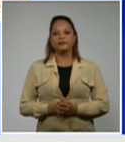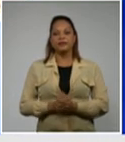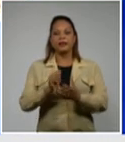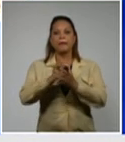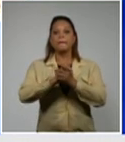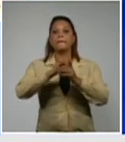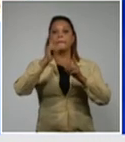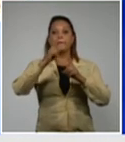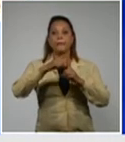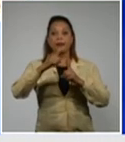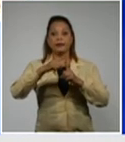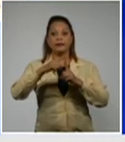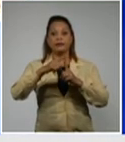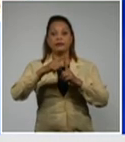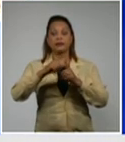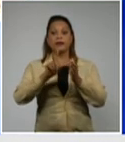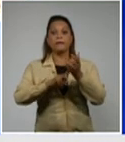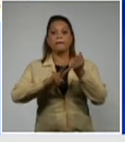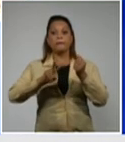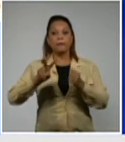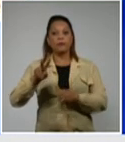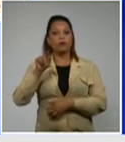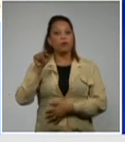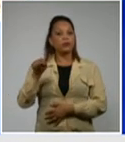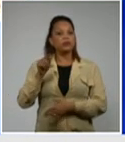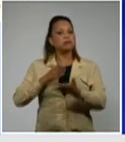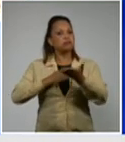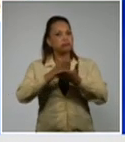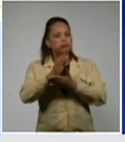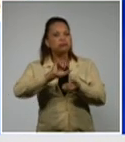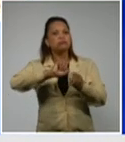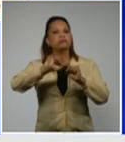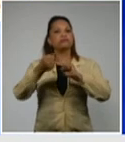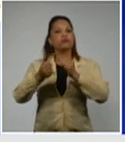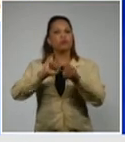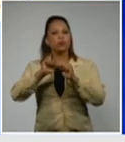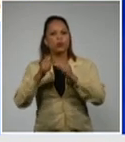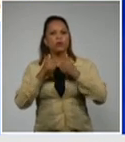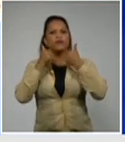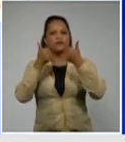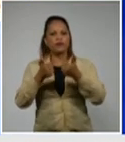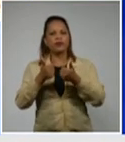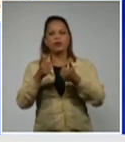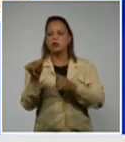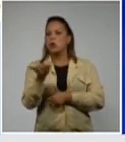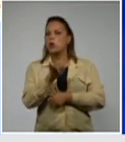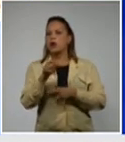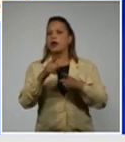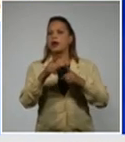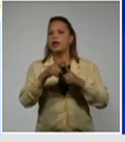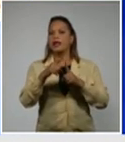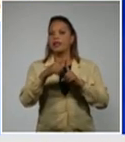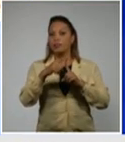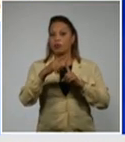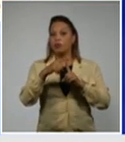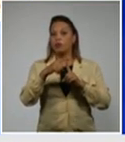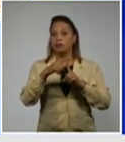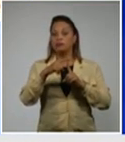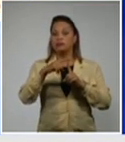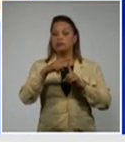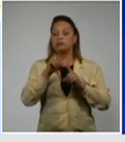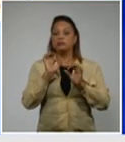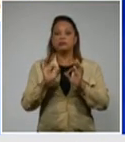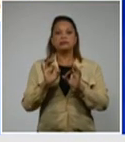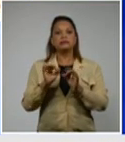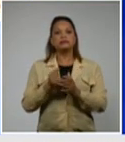Matanzas, provincia que ha mantenido un control, y Las Tunas, las provincias de nuestro país